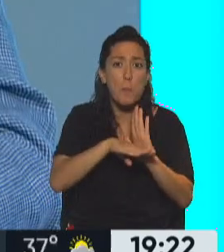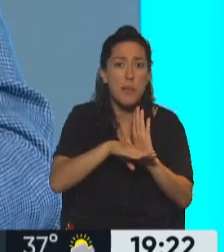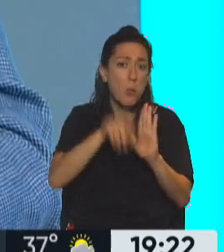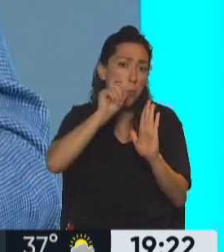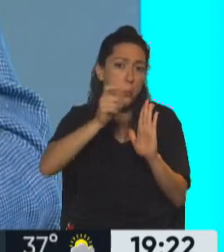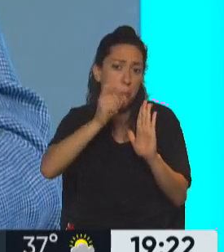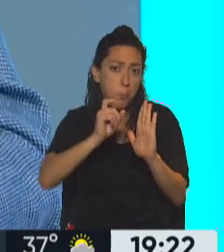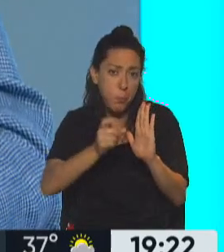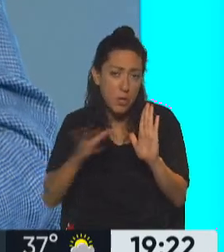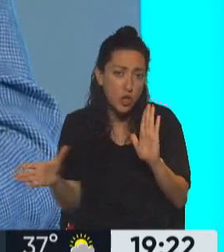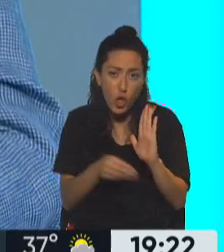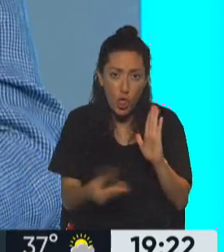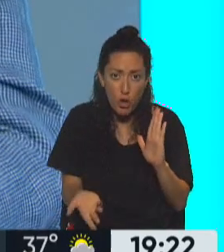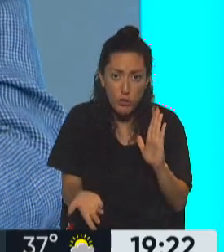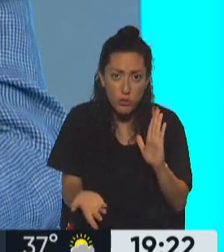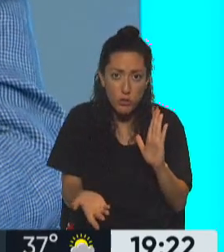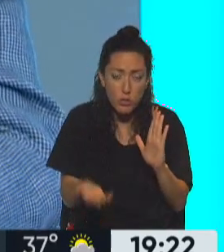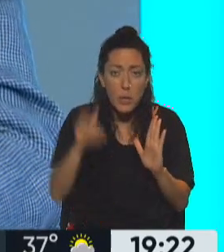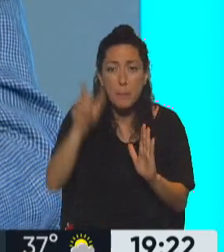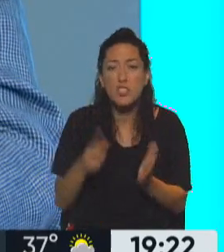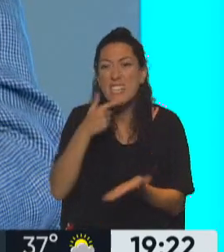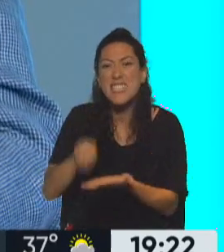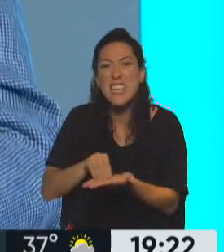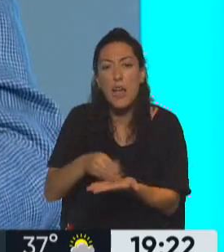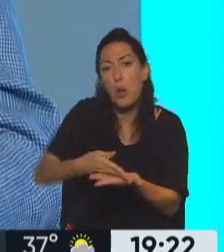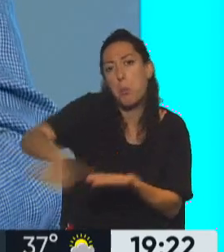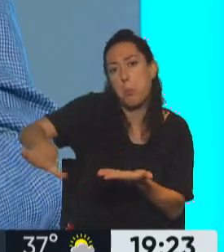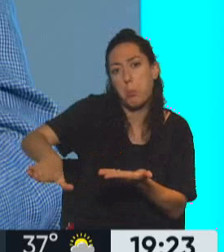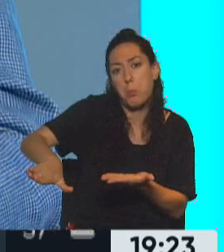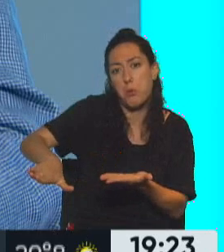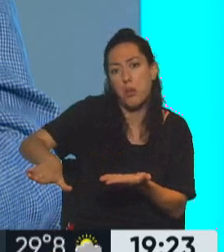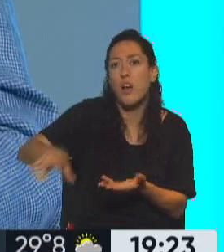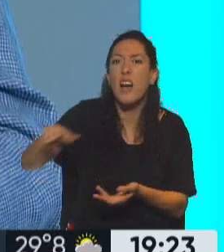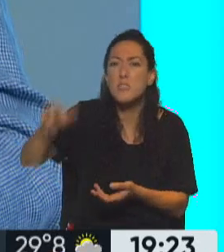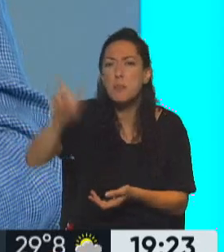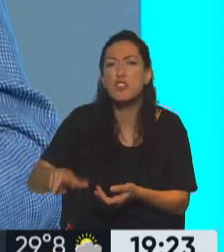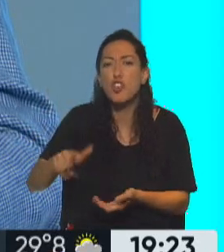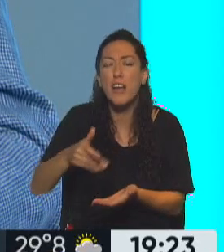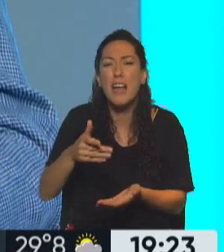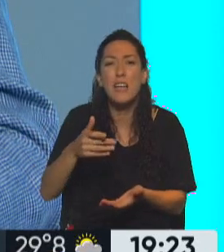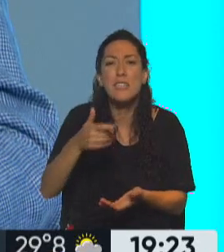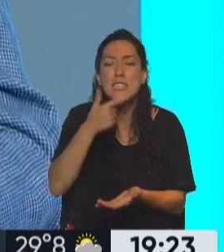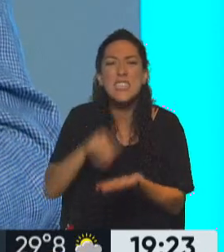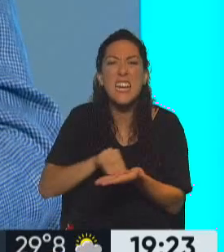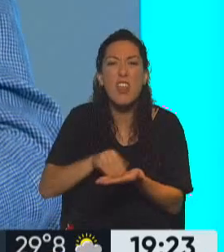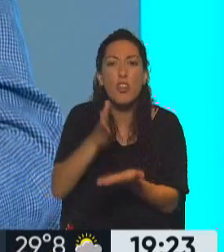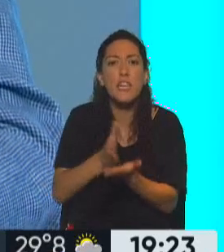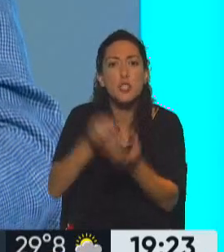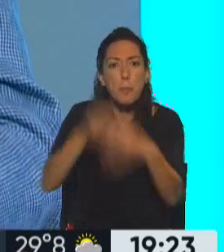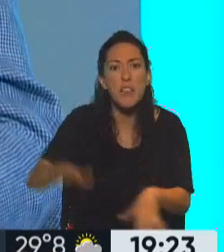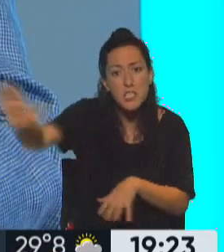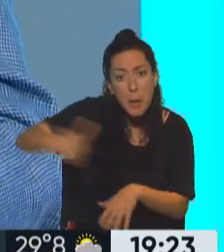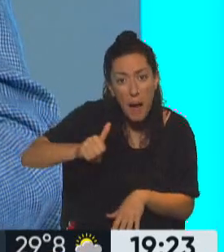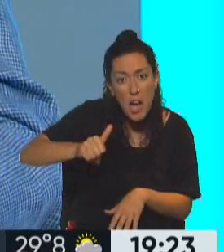han excluido han excluido a un senador lo convocaron a este senador que pierde un derecho lo escucharon